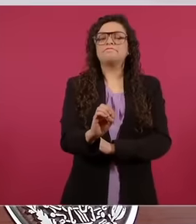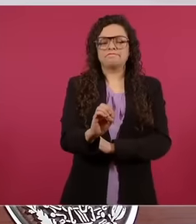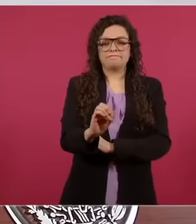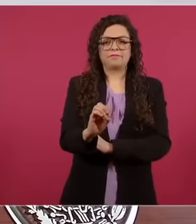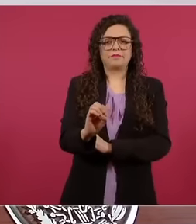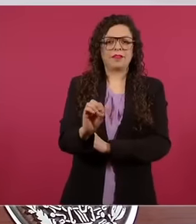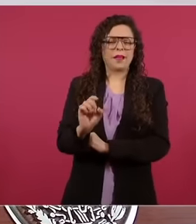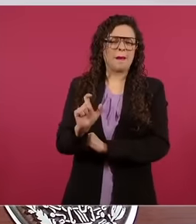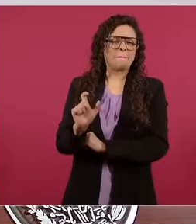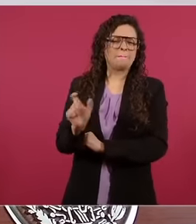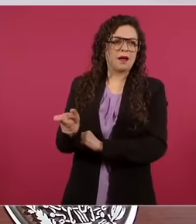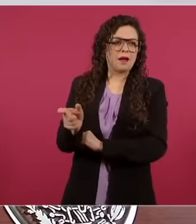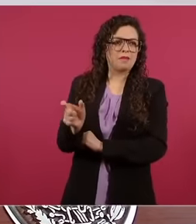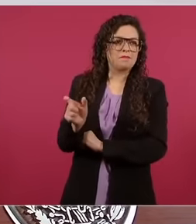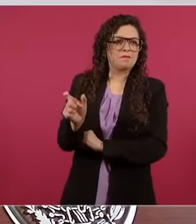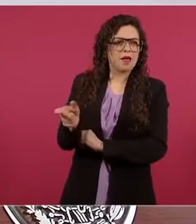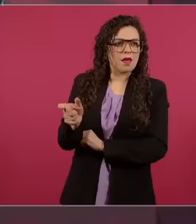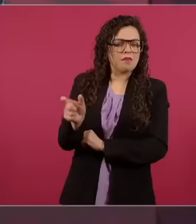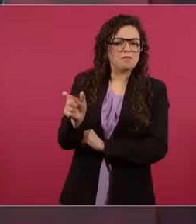para